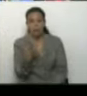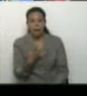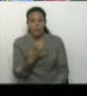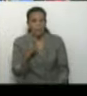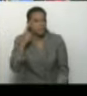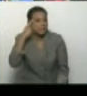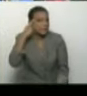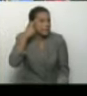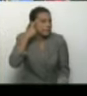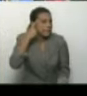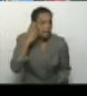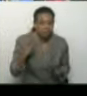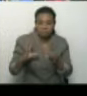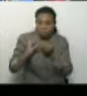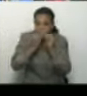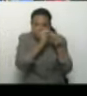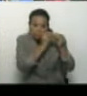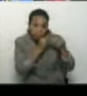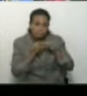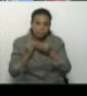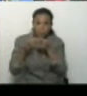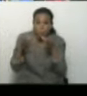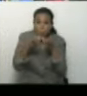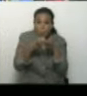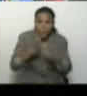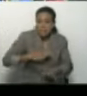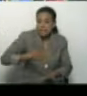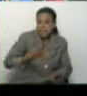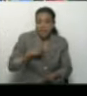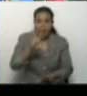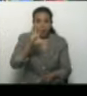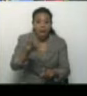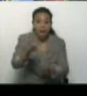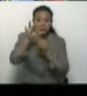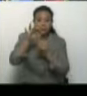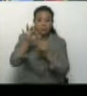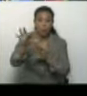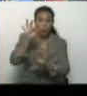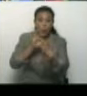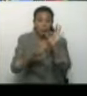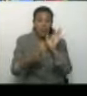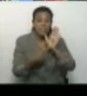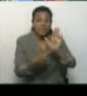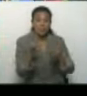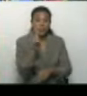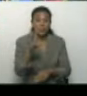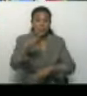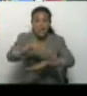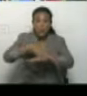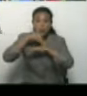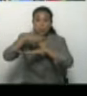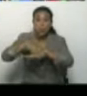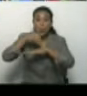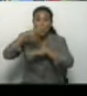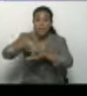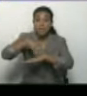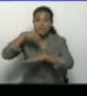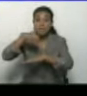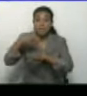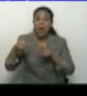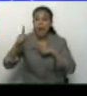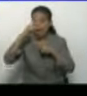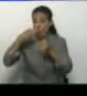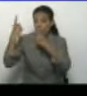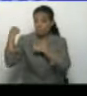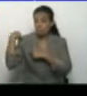por hacer robots, por estar en un equipo, y así fui seleccionada para representar a mi país en Suiza el año pasado. Desde